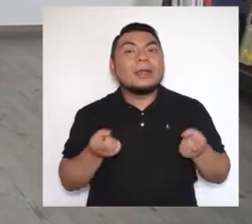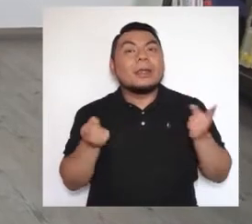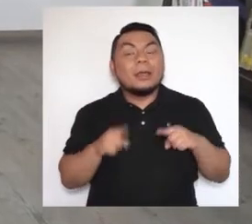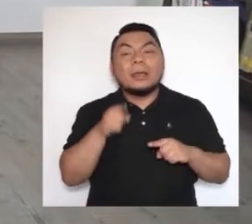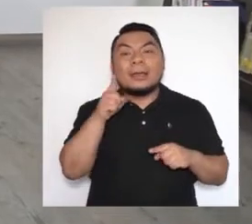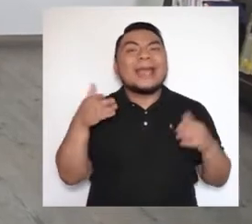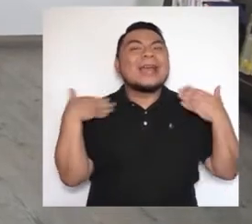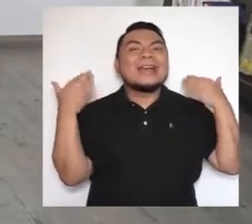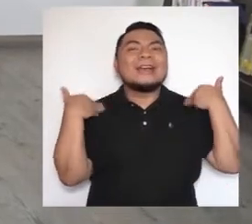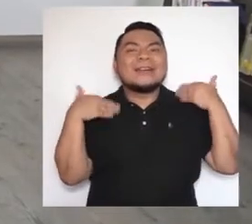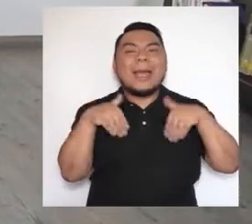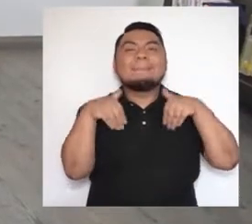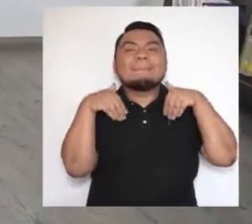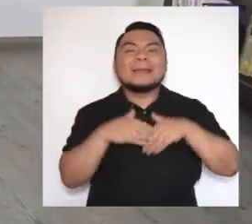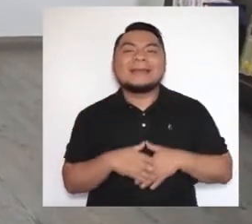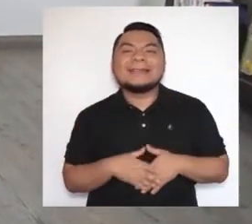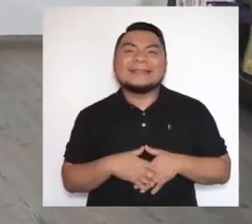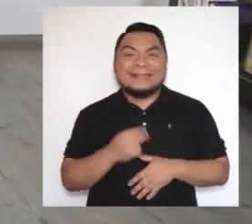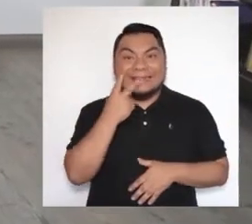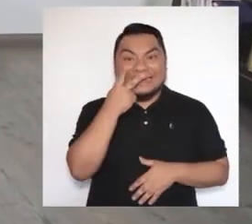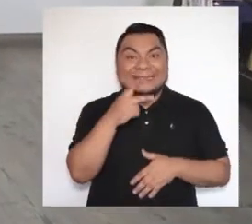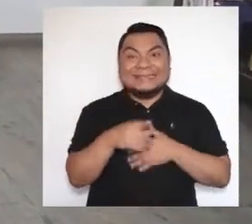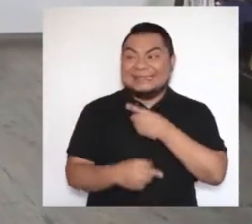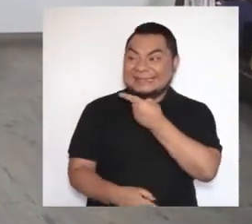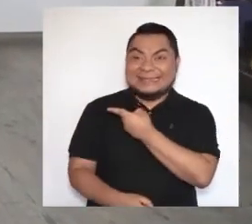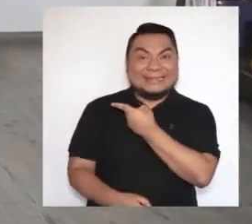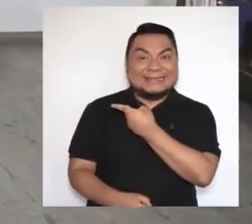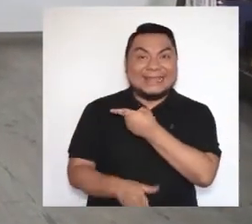¿Y cuando están contentos?